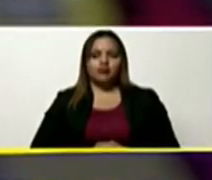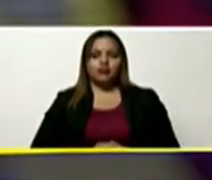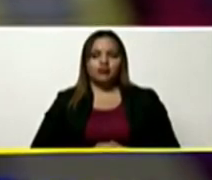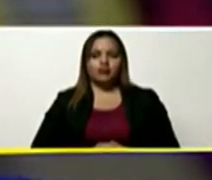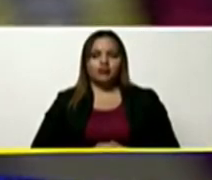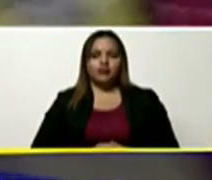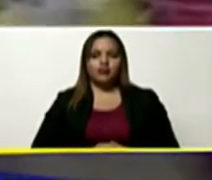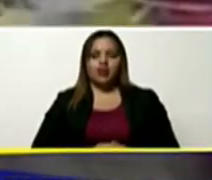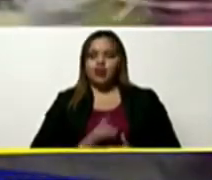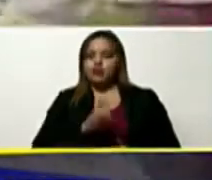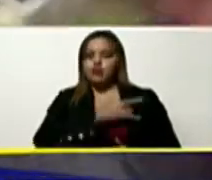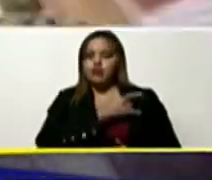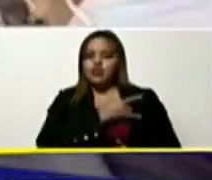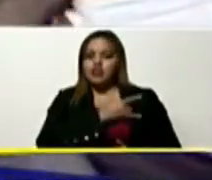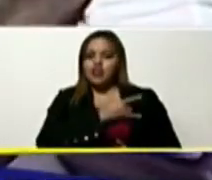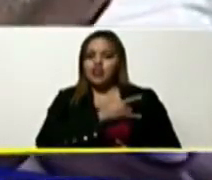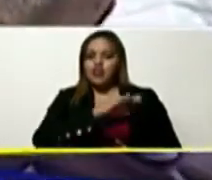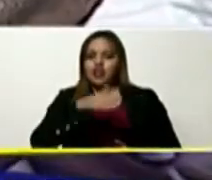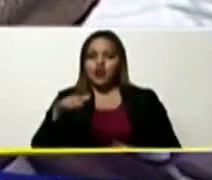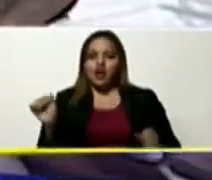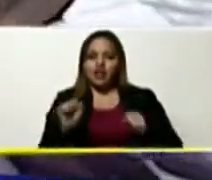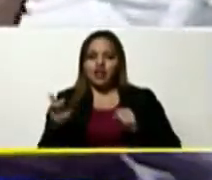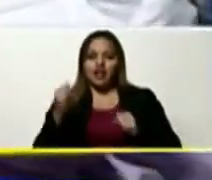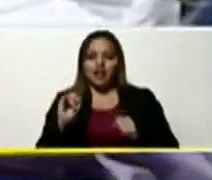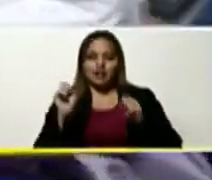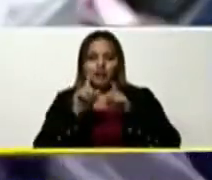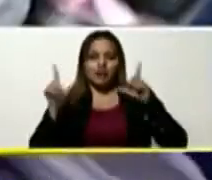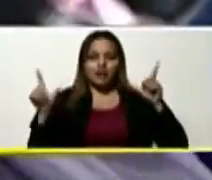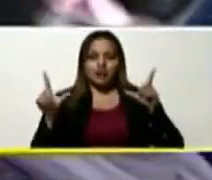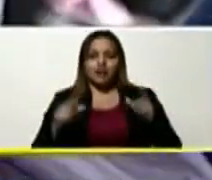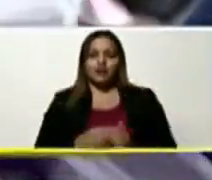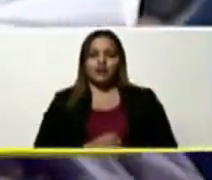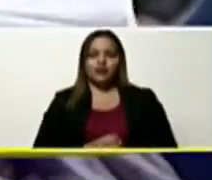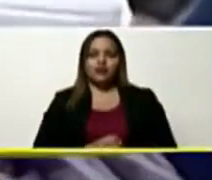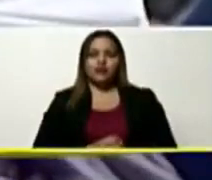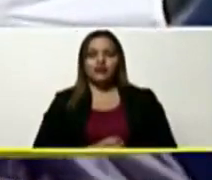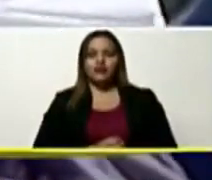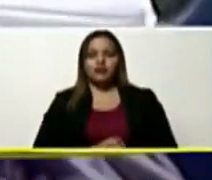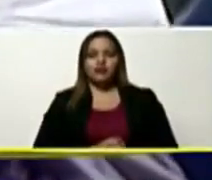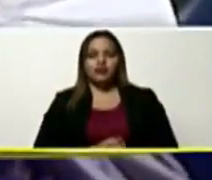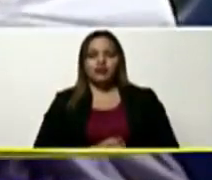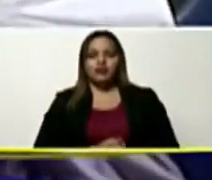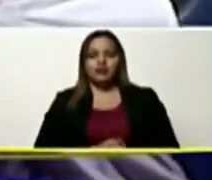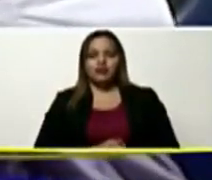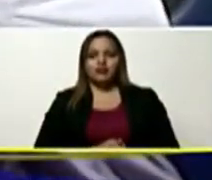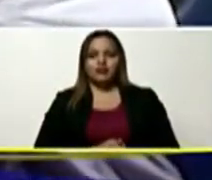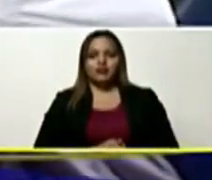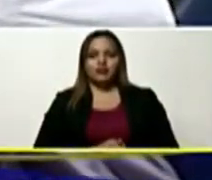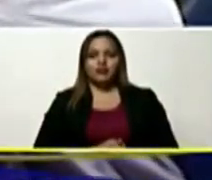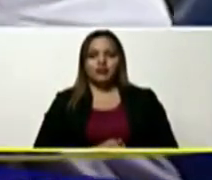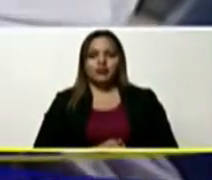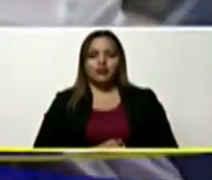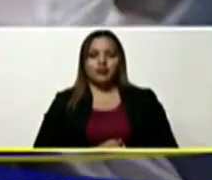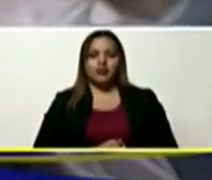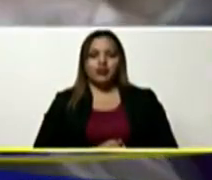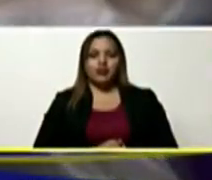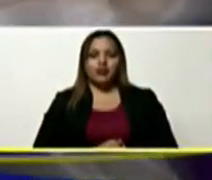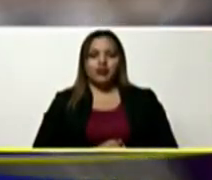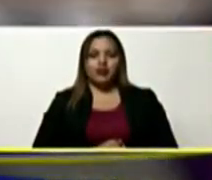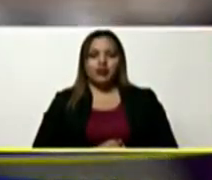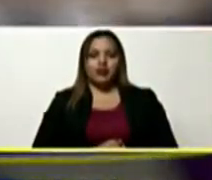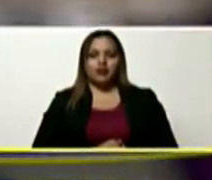Adán Chávez, lo descubrió siendo un joven imberbe, pero se dio cuenta que era un gran poeta, ¿verdad,